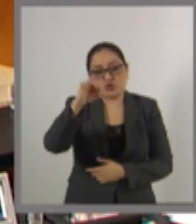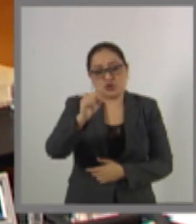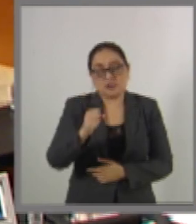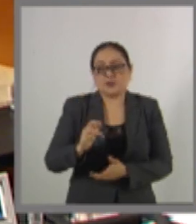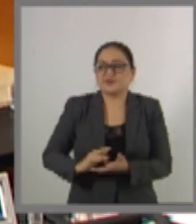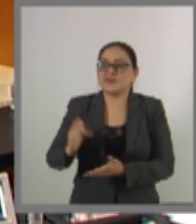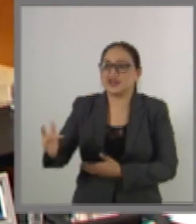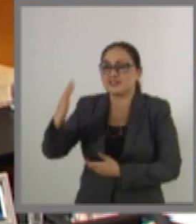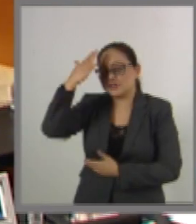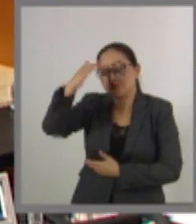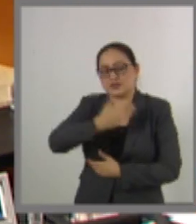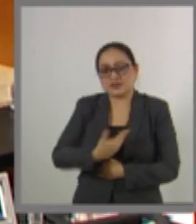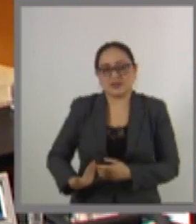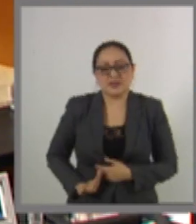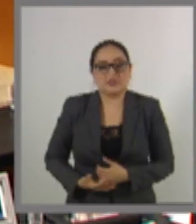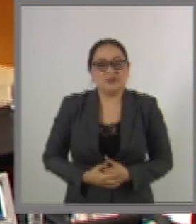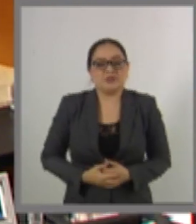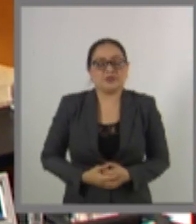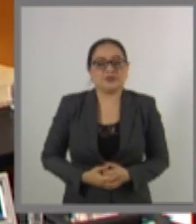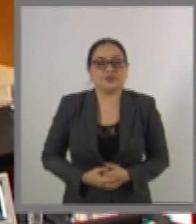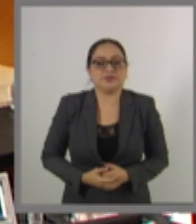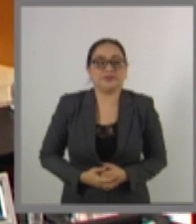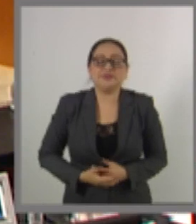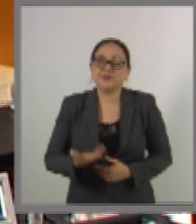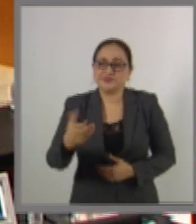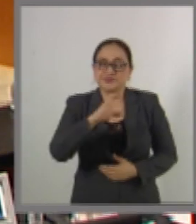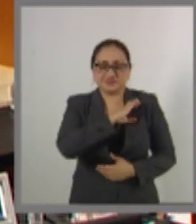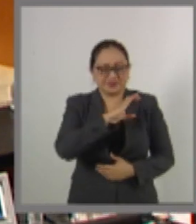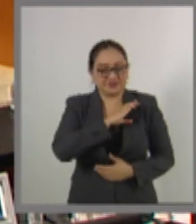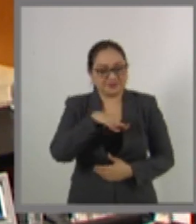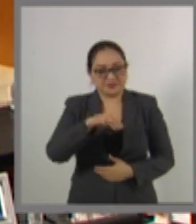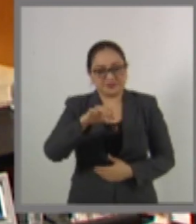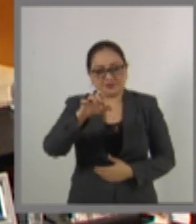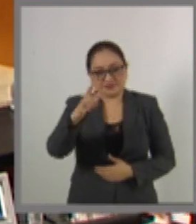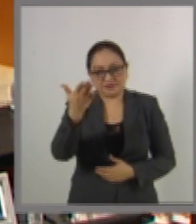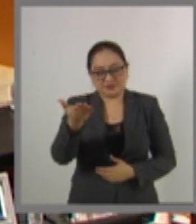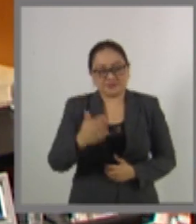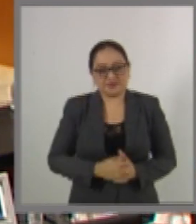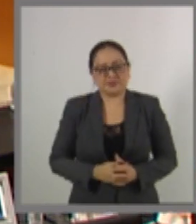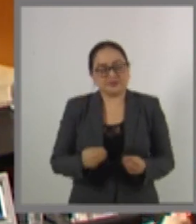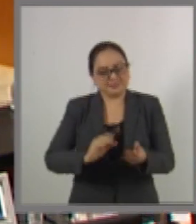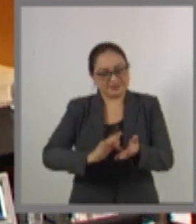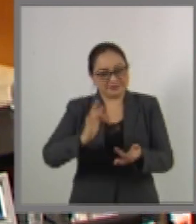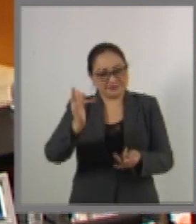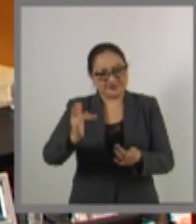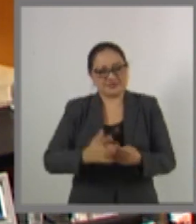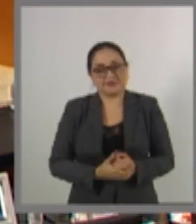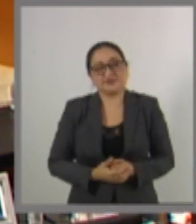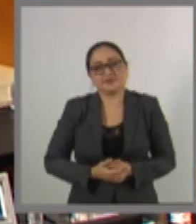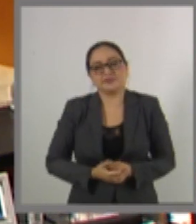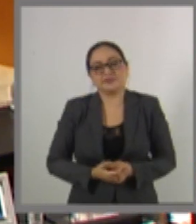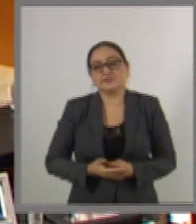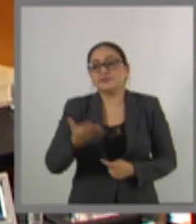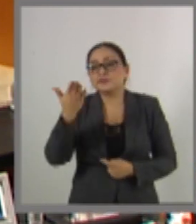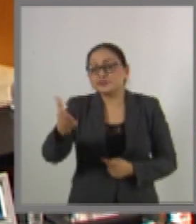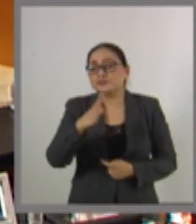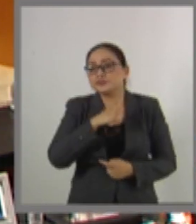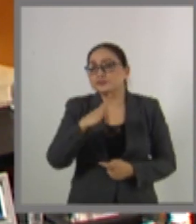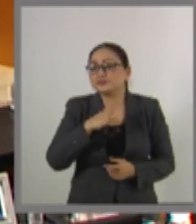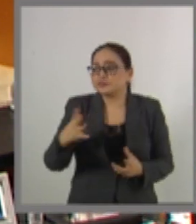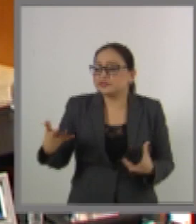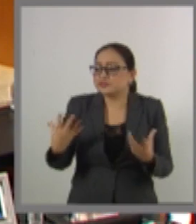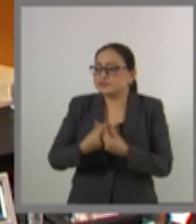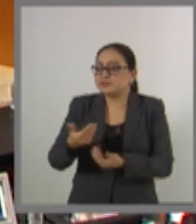Muchas gracias, señor presidente. Muy estimado, muy querido Miguel, muchísimas gracias por el tiempo que